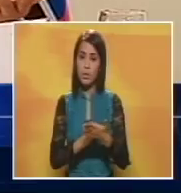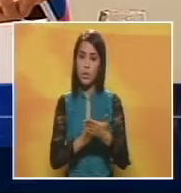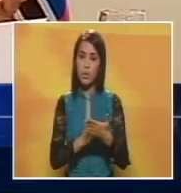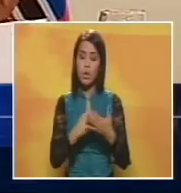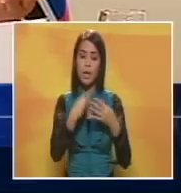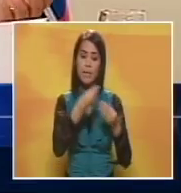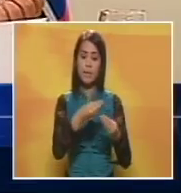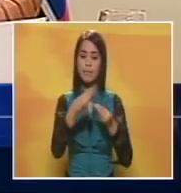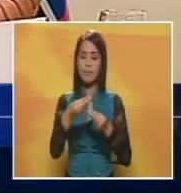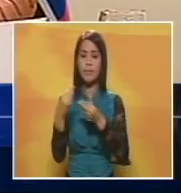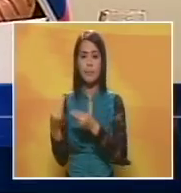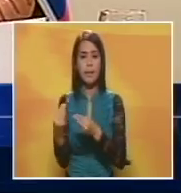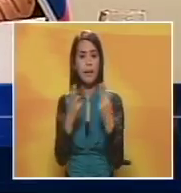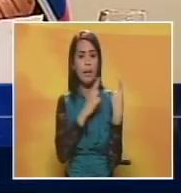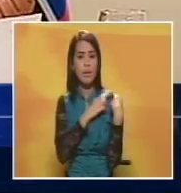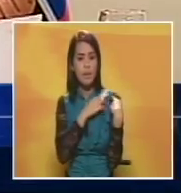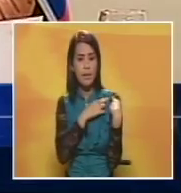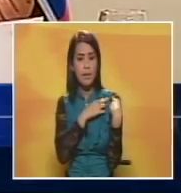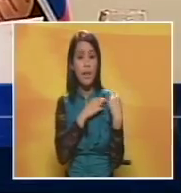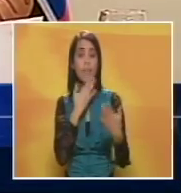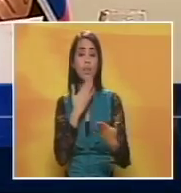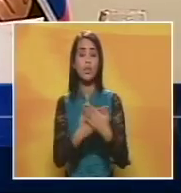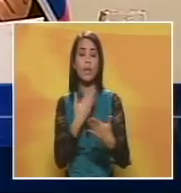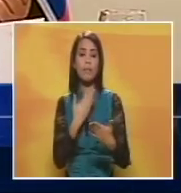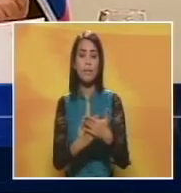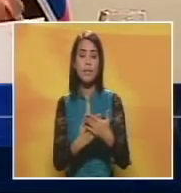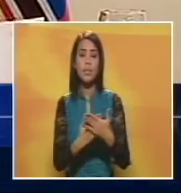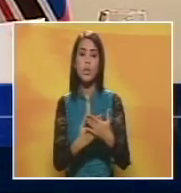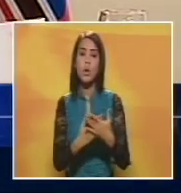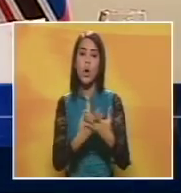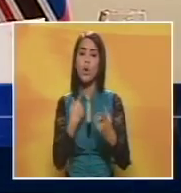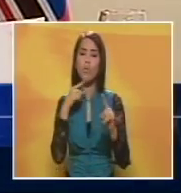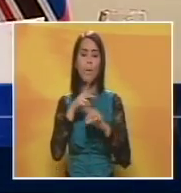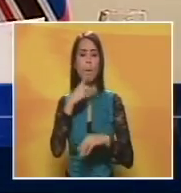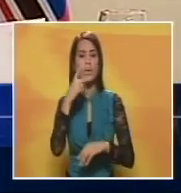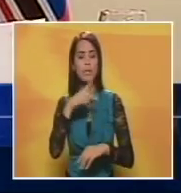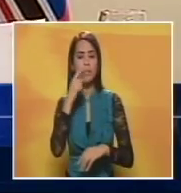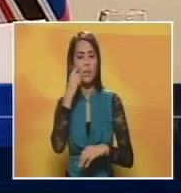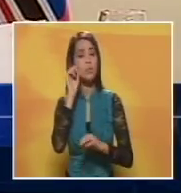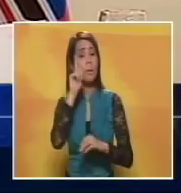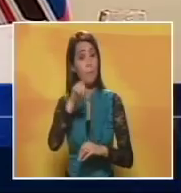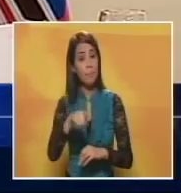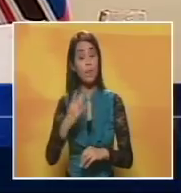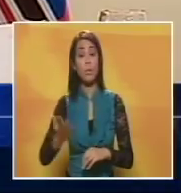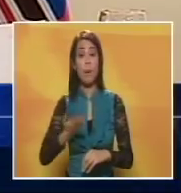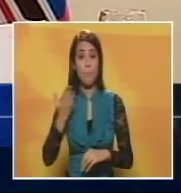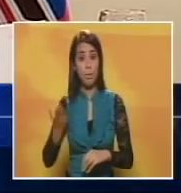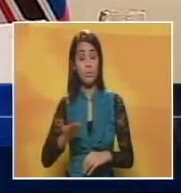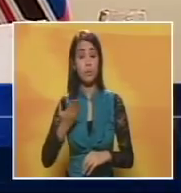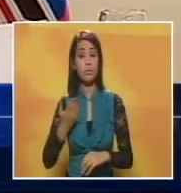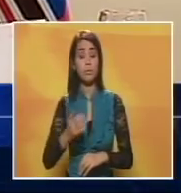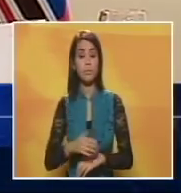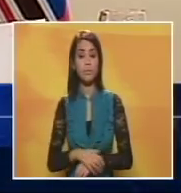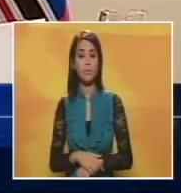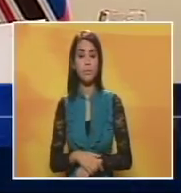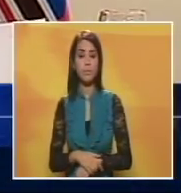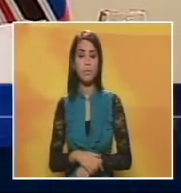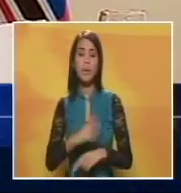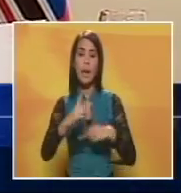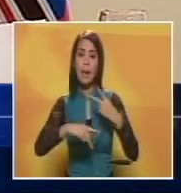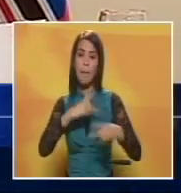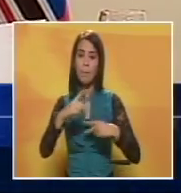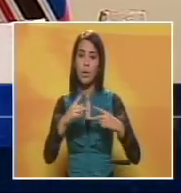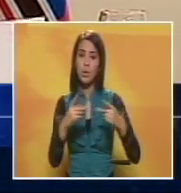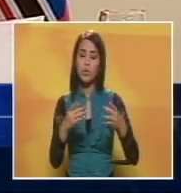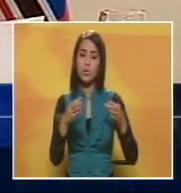entrega de las credenciales para los testigos de las organizaciones con fines políticos y, por supuesto, lo más importante también son la producción